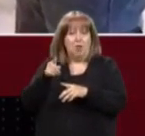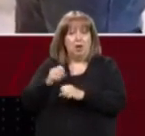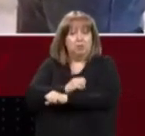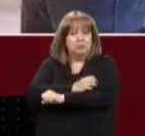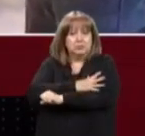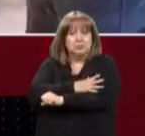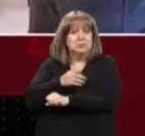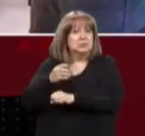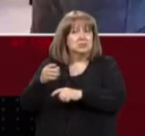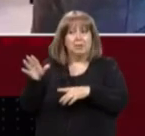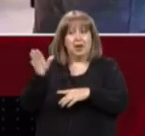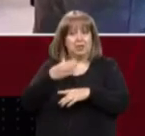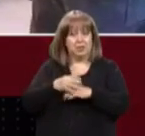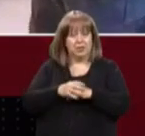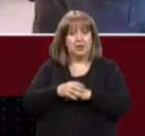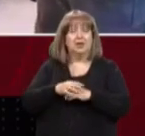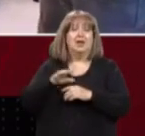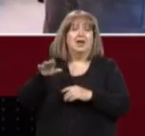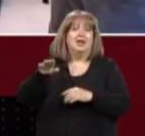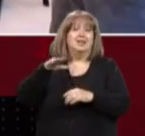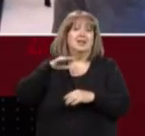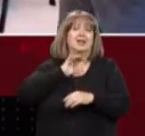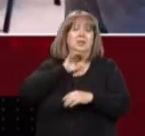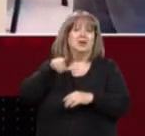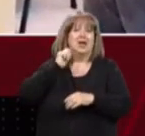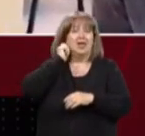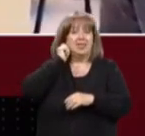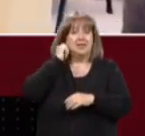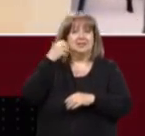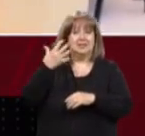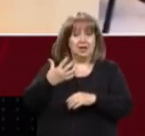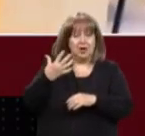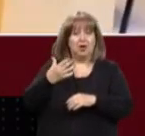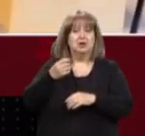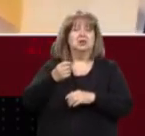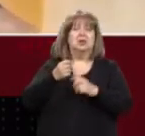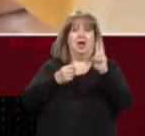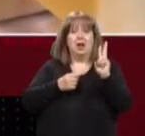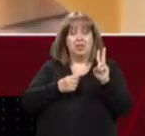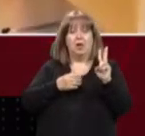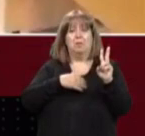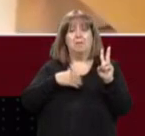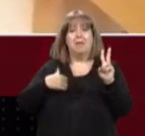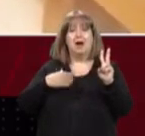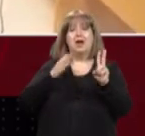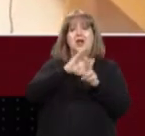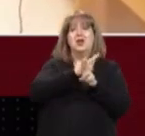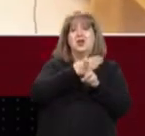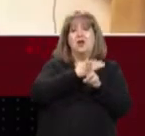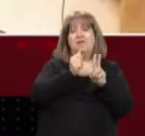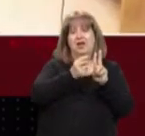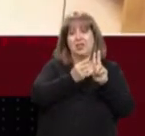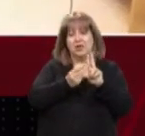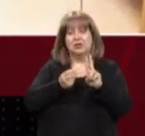El caso de Lucio es un niño de 5 años que masacraron dos asesinas y bueno, trataron de